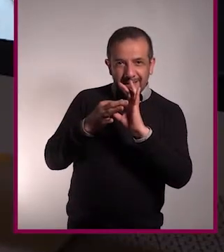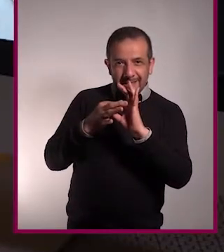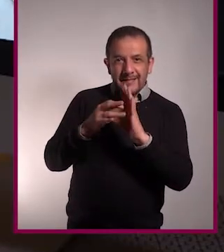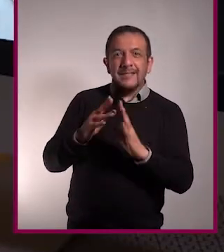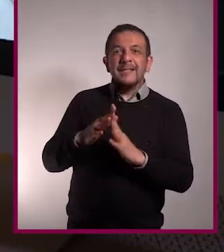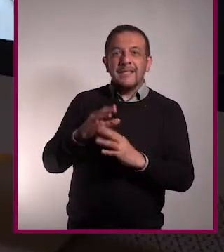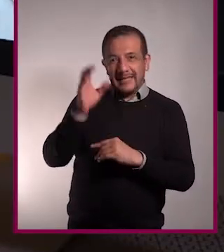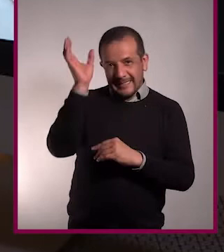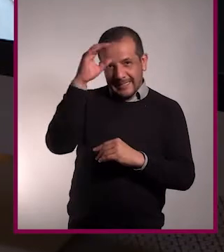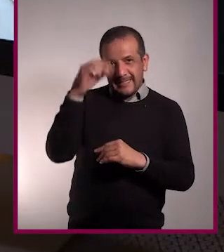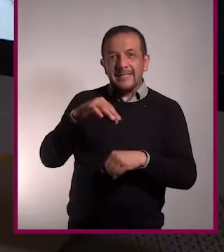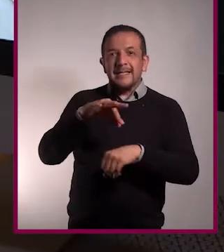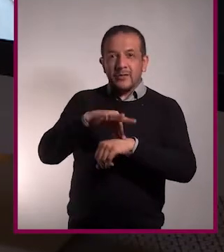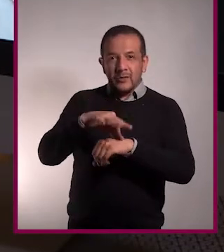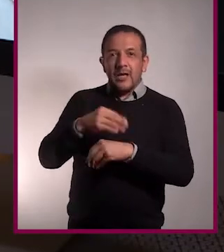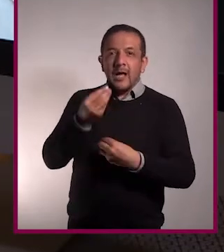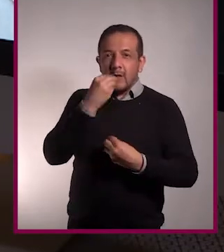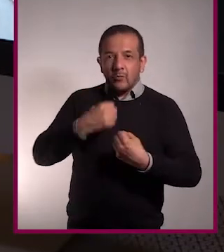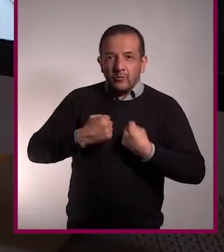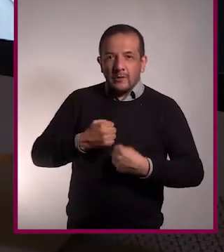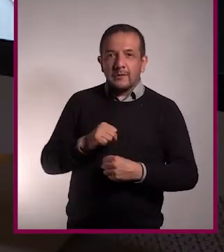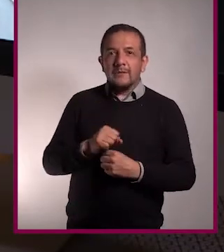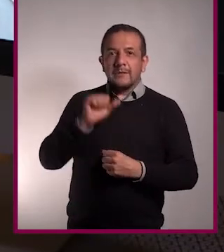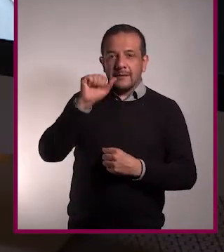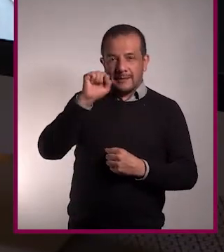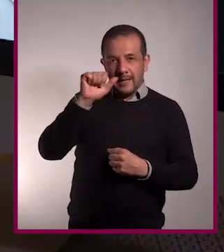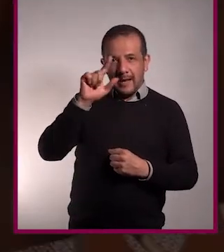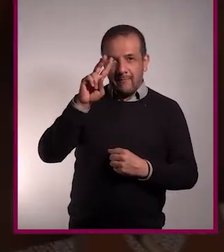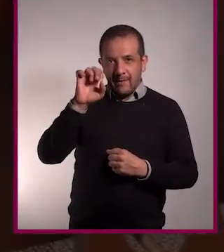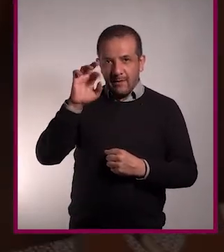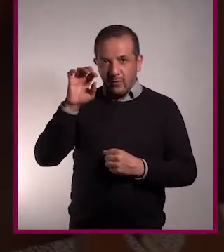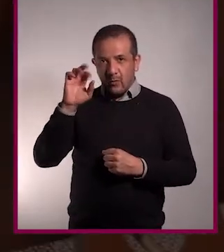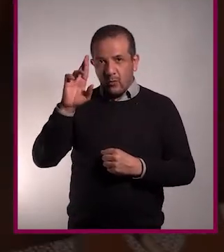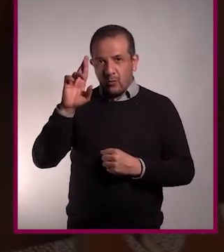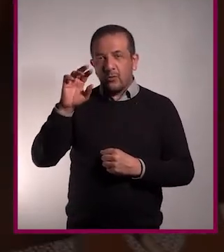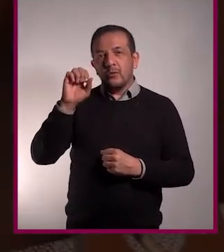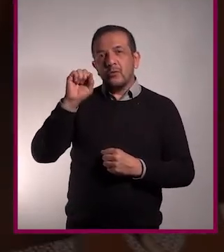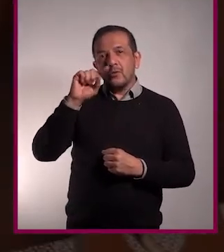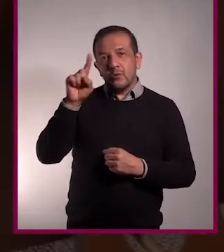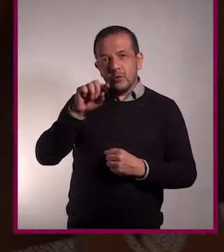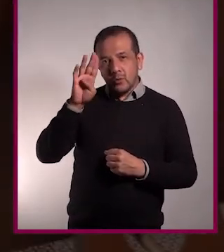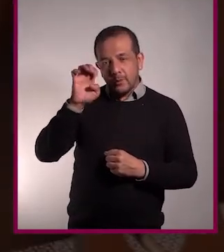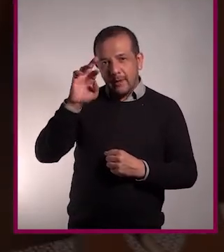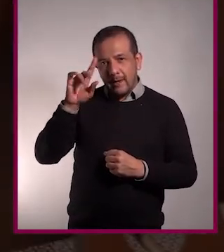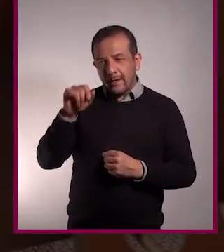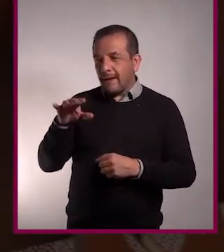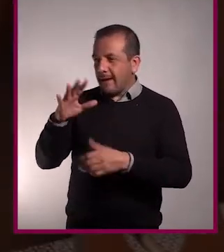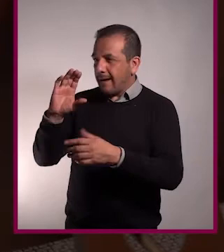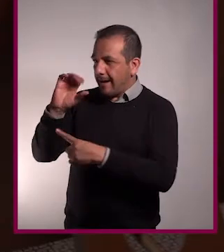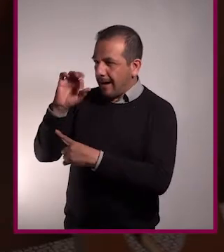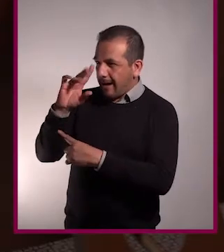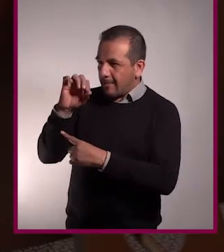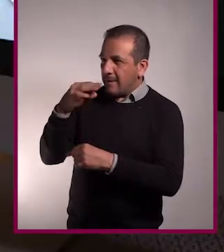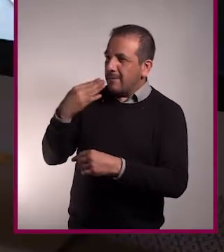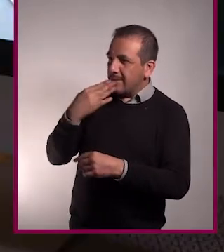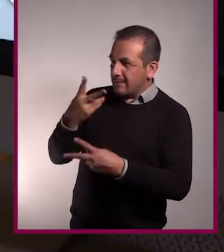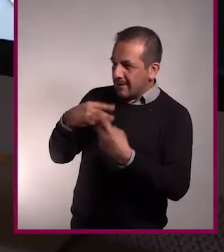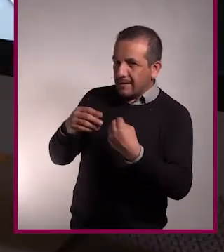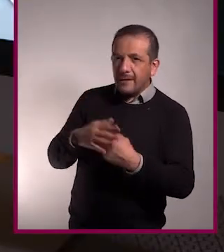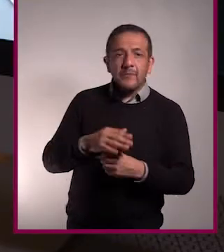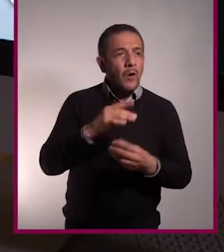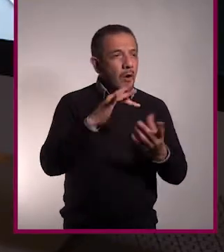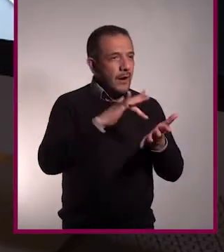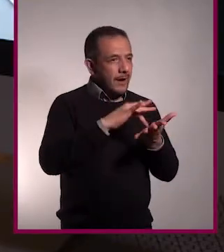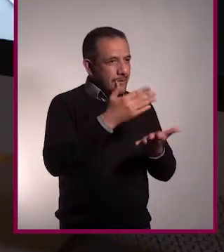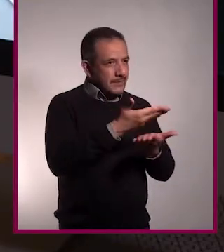del Departamento de Comunicación y Vinculación del Instituto Nacional de Ciencias Médicas y Nutrición Salvador Subirán.